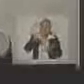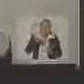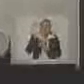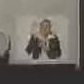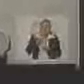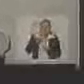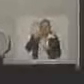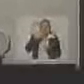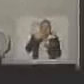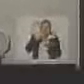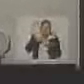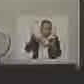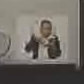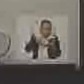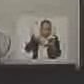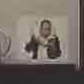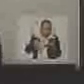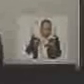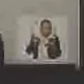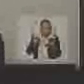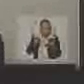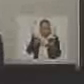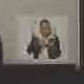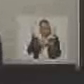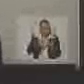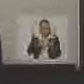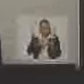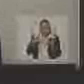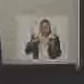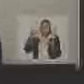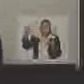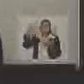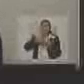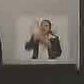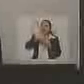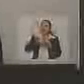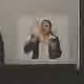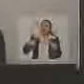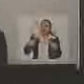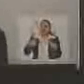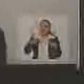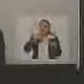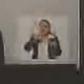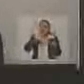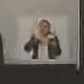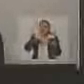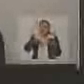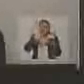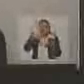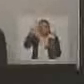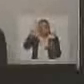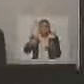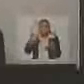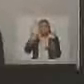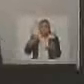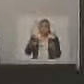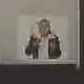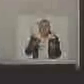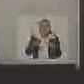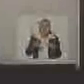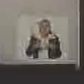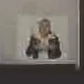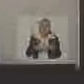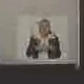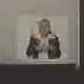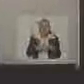estaré revisando las solicitudes y las demandas que los vecinos nos hacían todos los